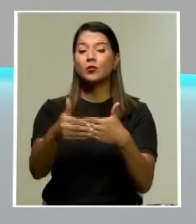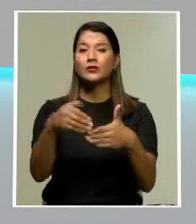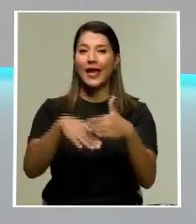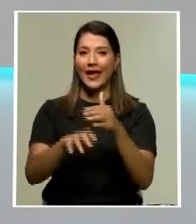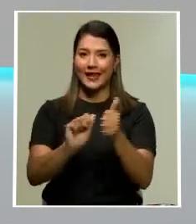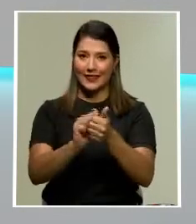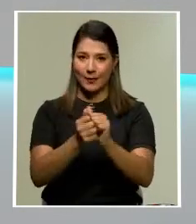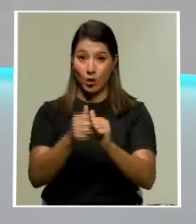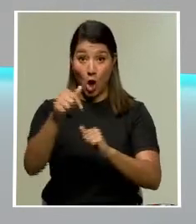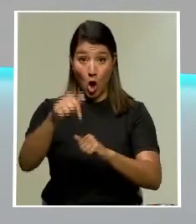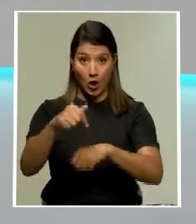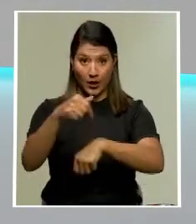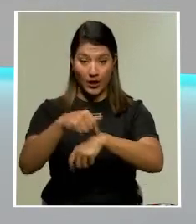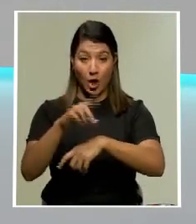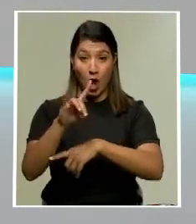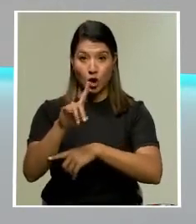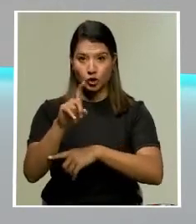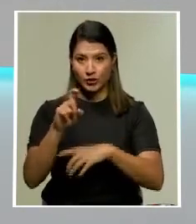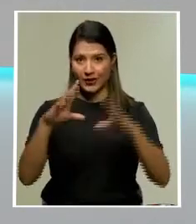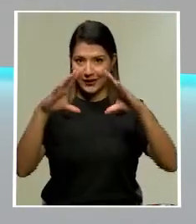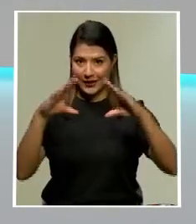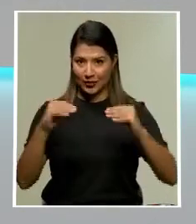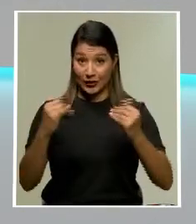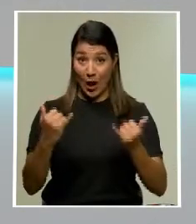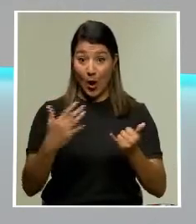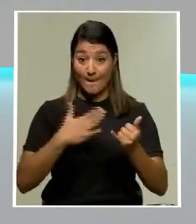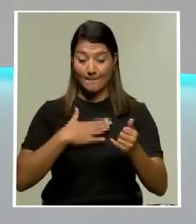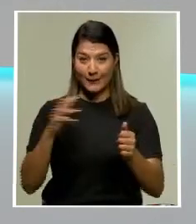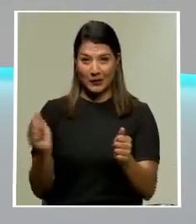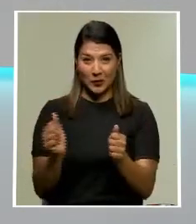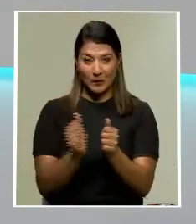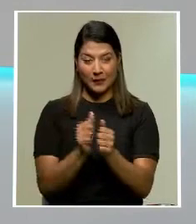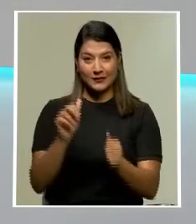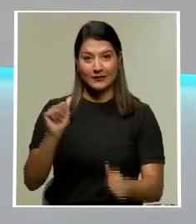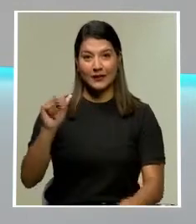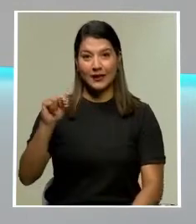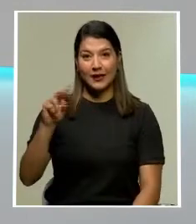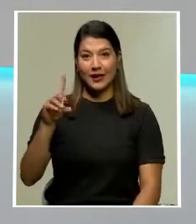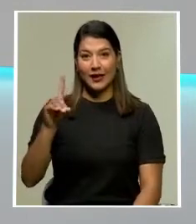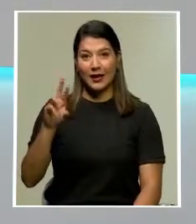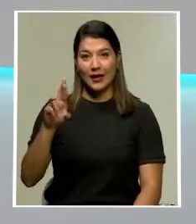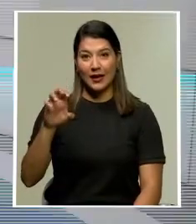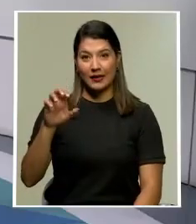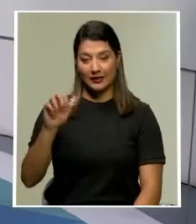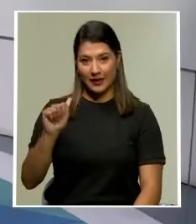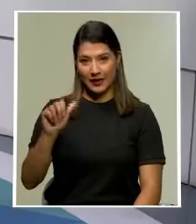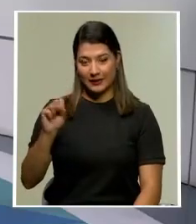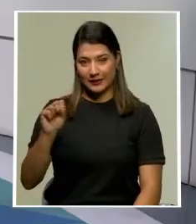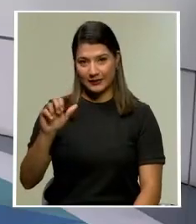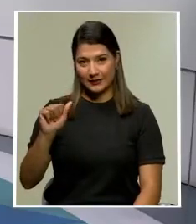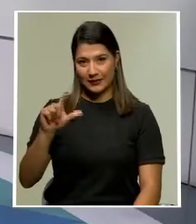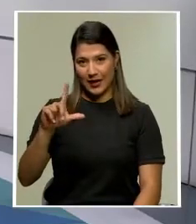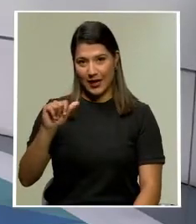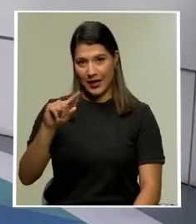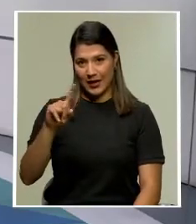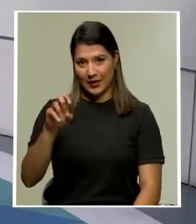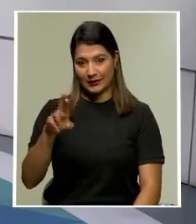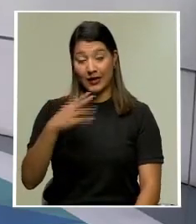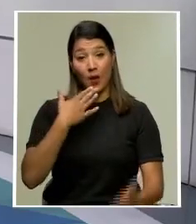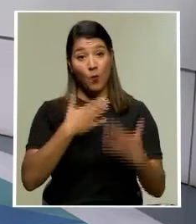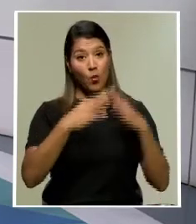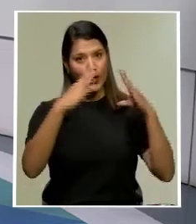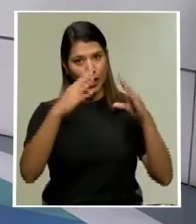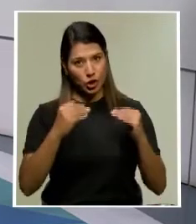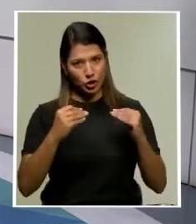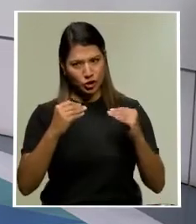13, 8:30 de la noche. Me acompaña aquí en el set Andrea Salazar. Buenas noches, Andrea. Todo me